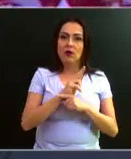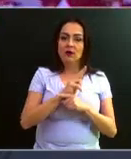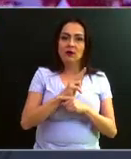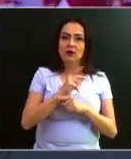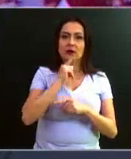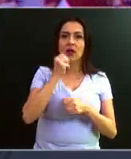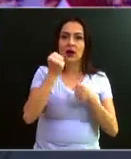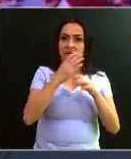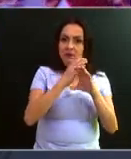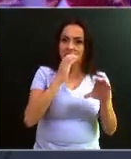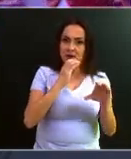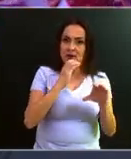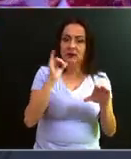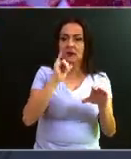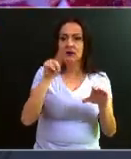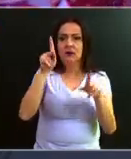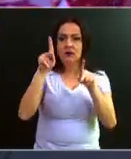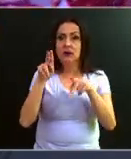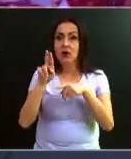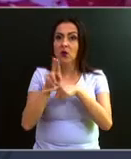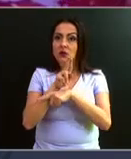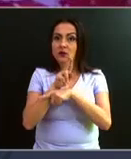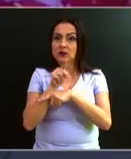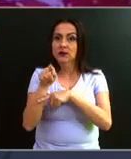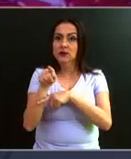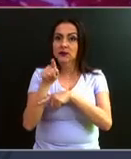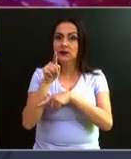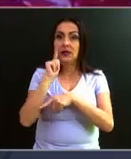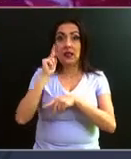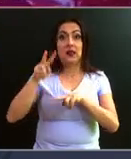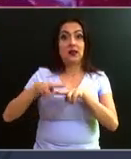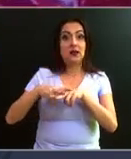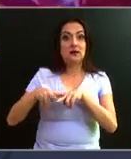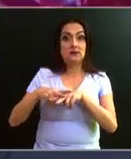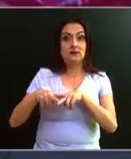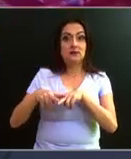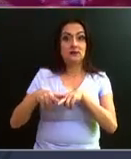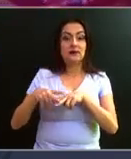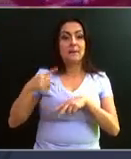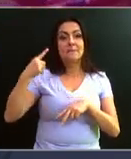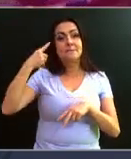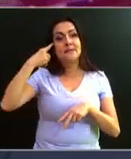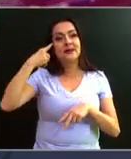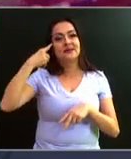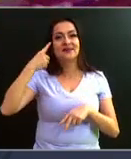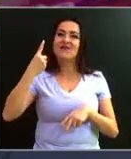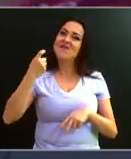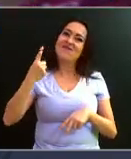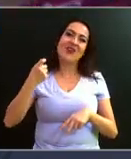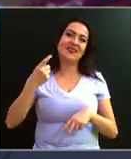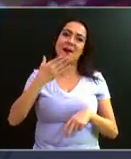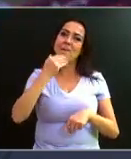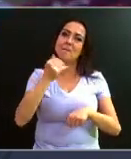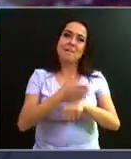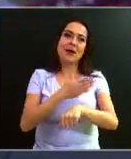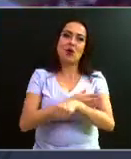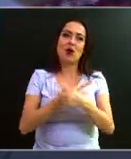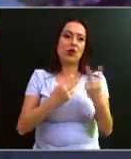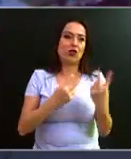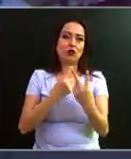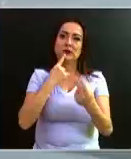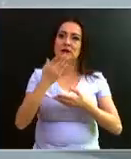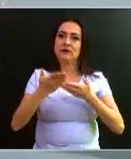servicio de autobús como los que utilizan el del tren, y consideran que faltan mejoras en ambos